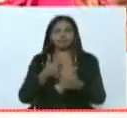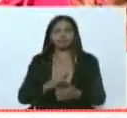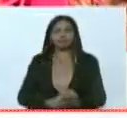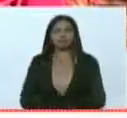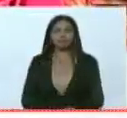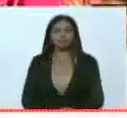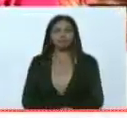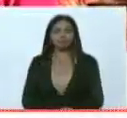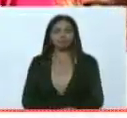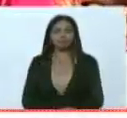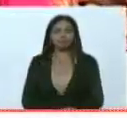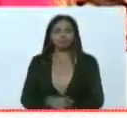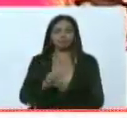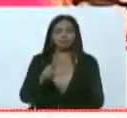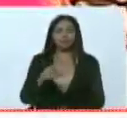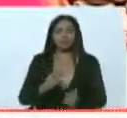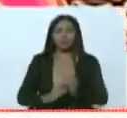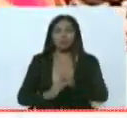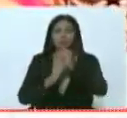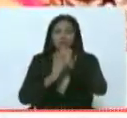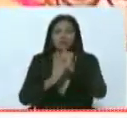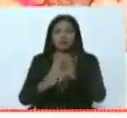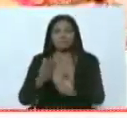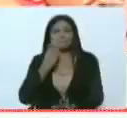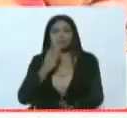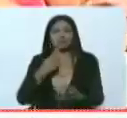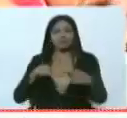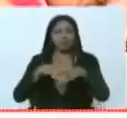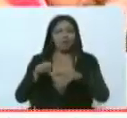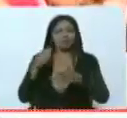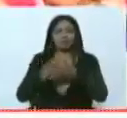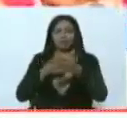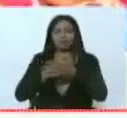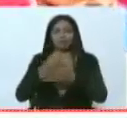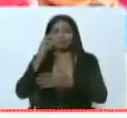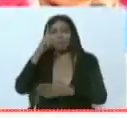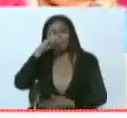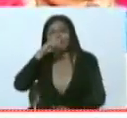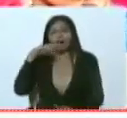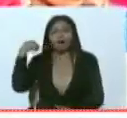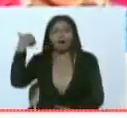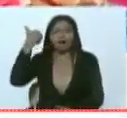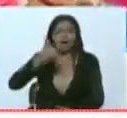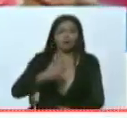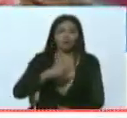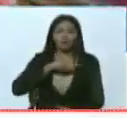Y un liderazgo experimentado de lucha de muchos años. Que